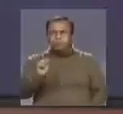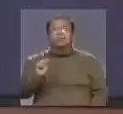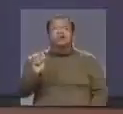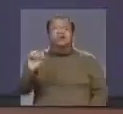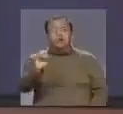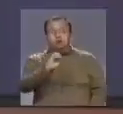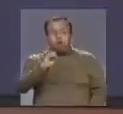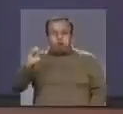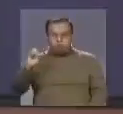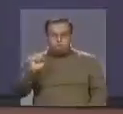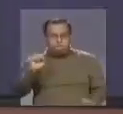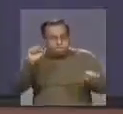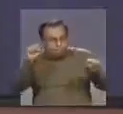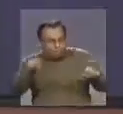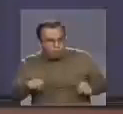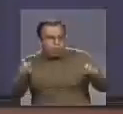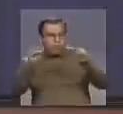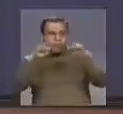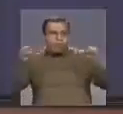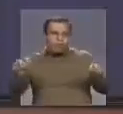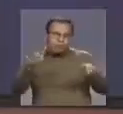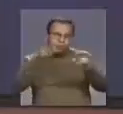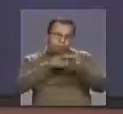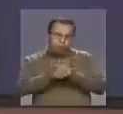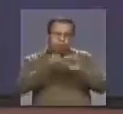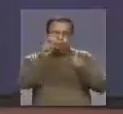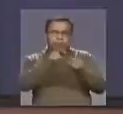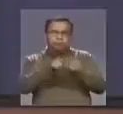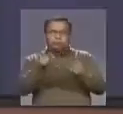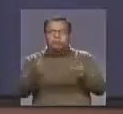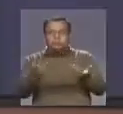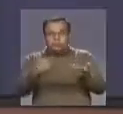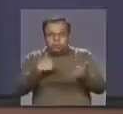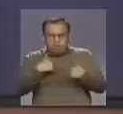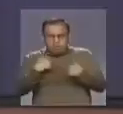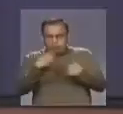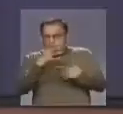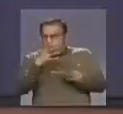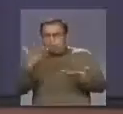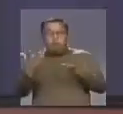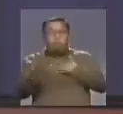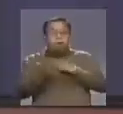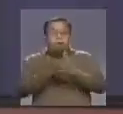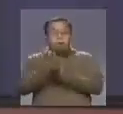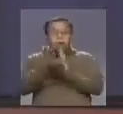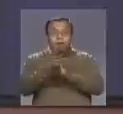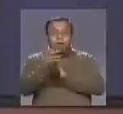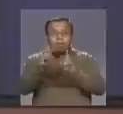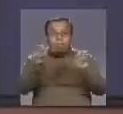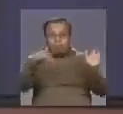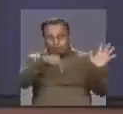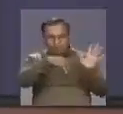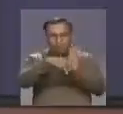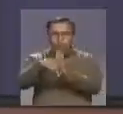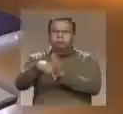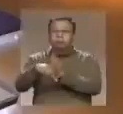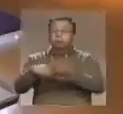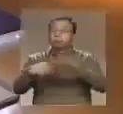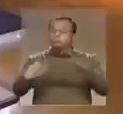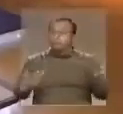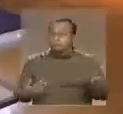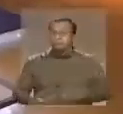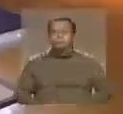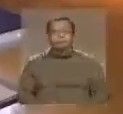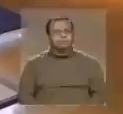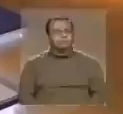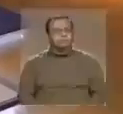para los hombres, poder en este caso acceder a un registro único de víctimas, declarar su hecho de desplazamiento forzado. Entonces, no